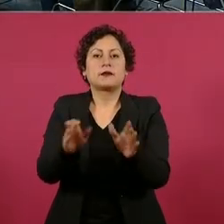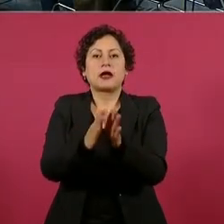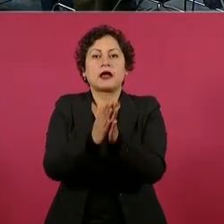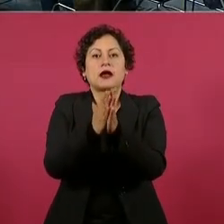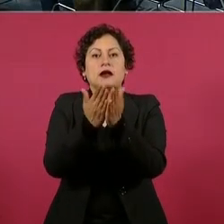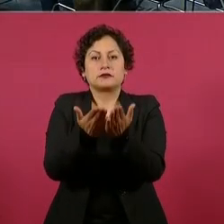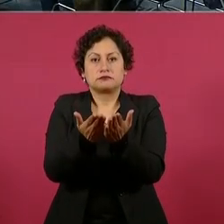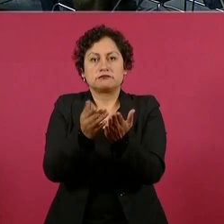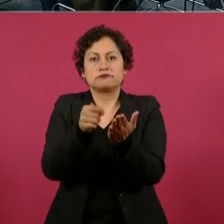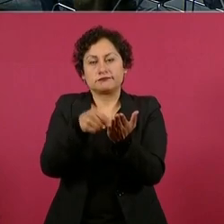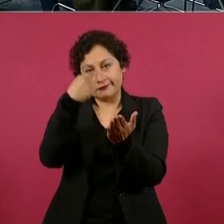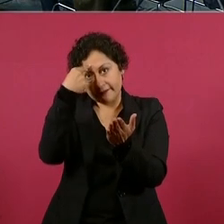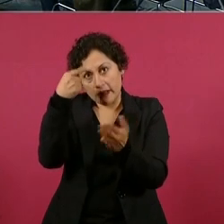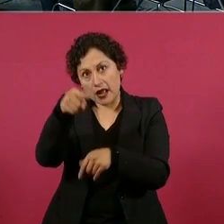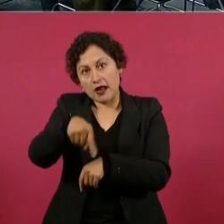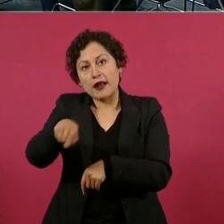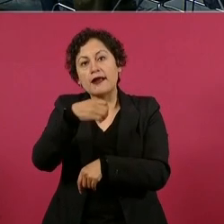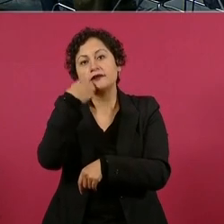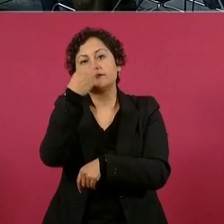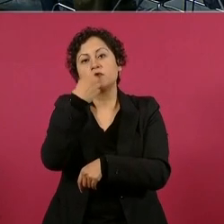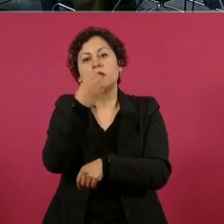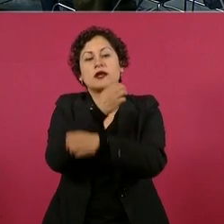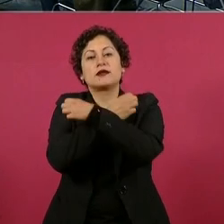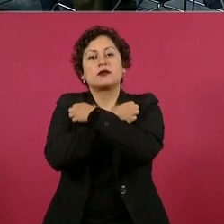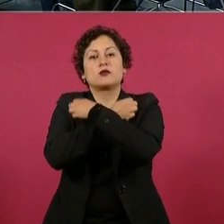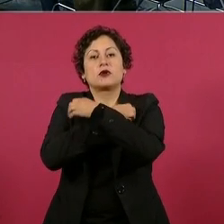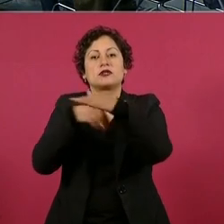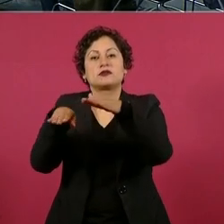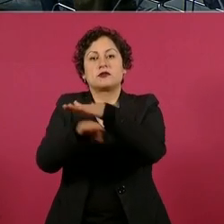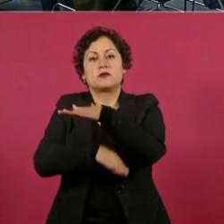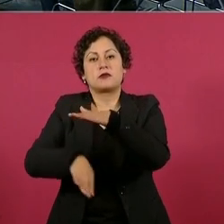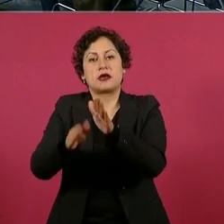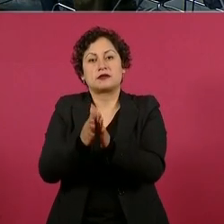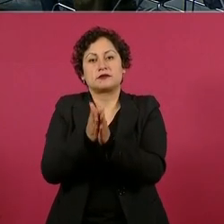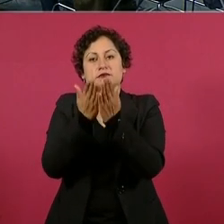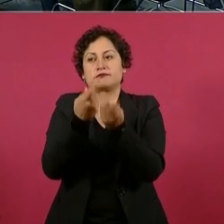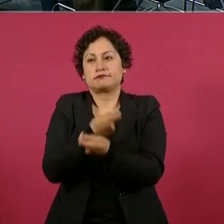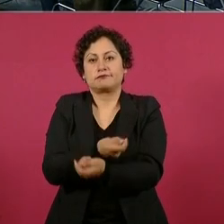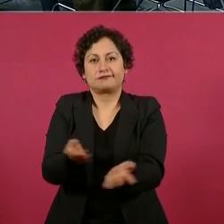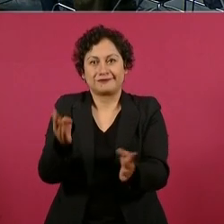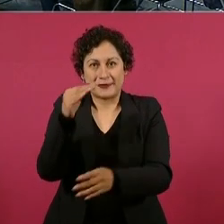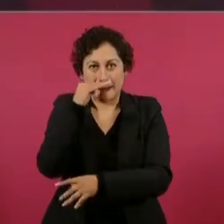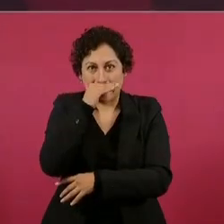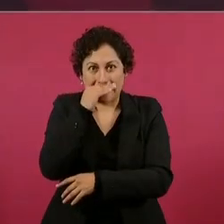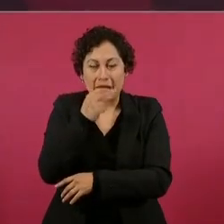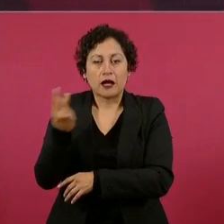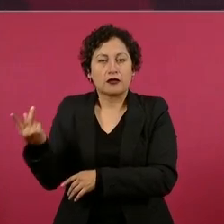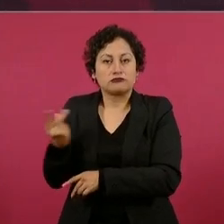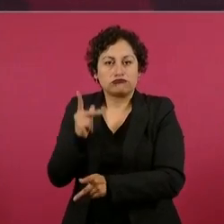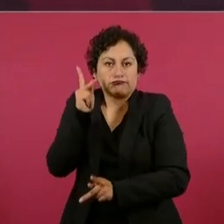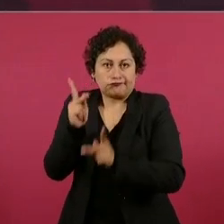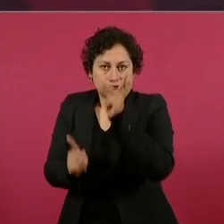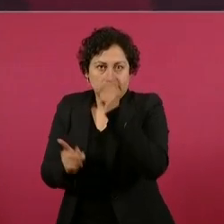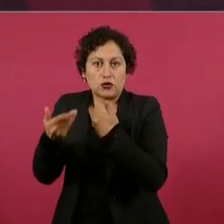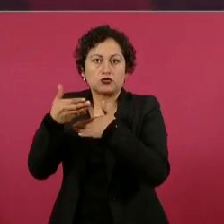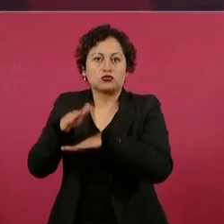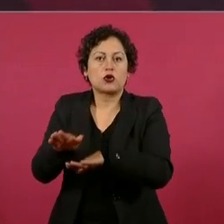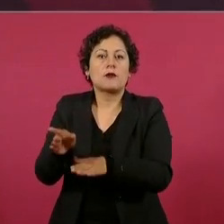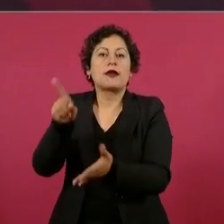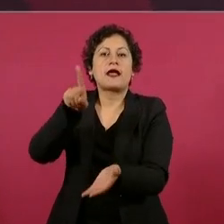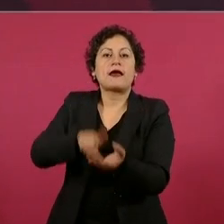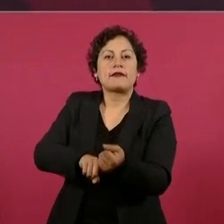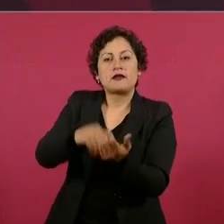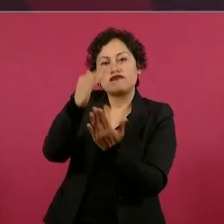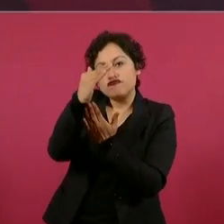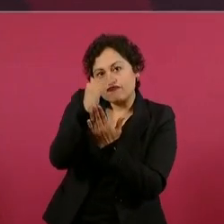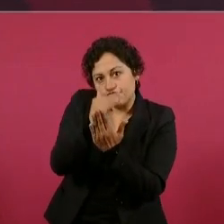para educación básica, los libros de texto gratuito, los contenidos de los